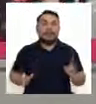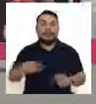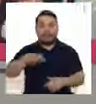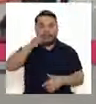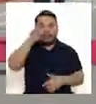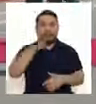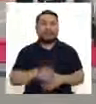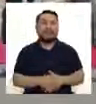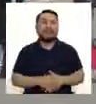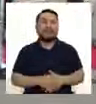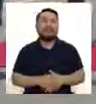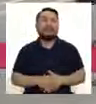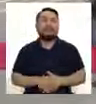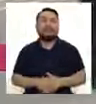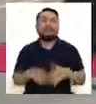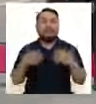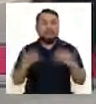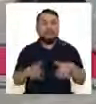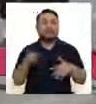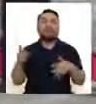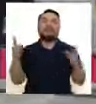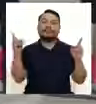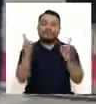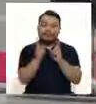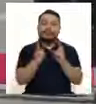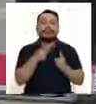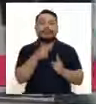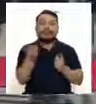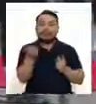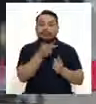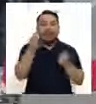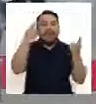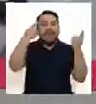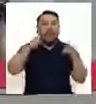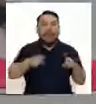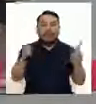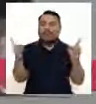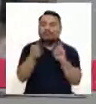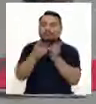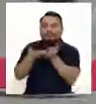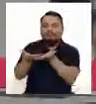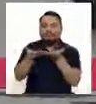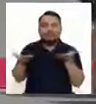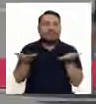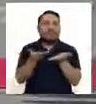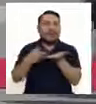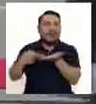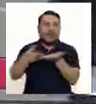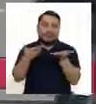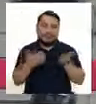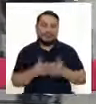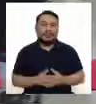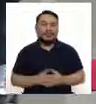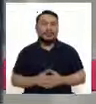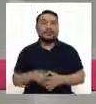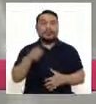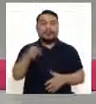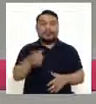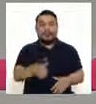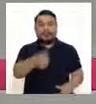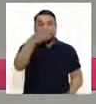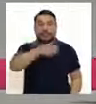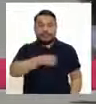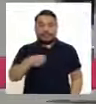Dina Boluarte. Se van a intercambiar acuerdos, según tenemos entendido. En estos momentos, el presidente del Consejo de